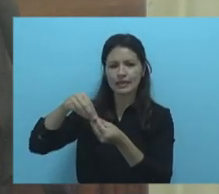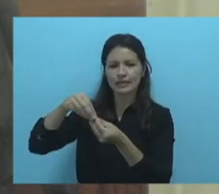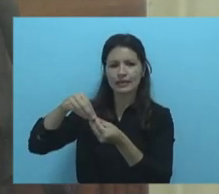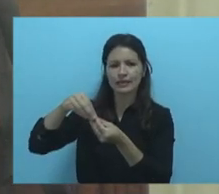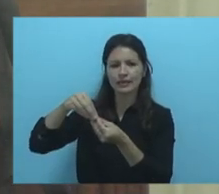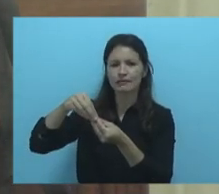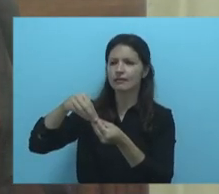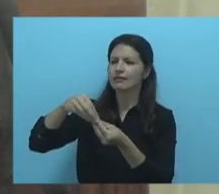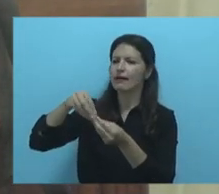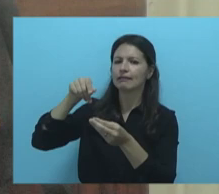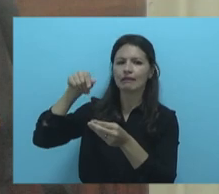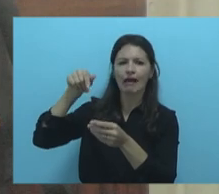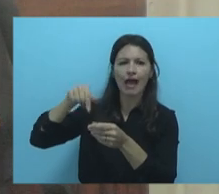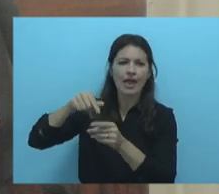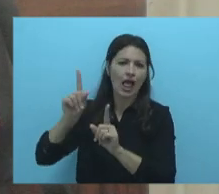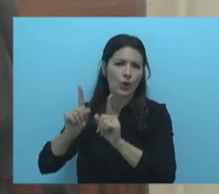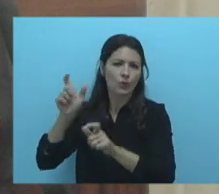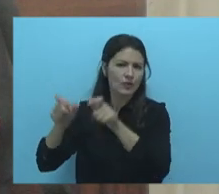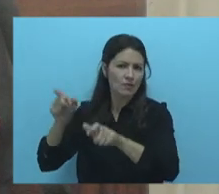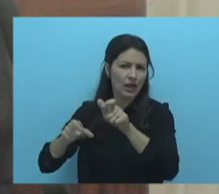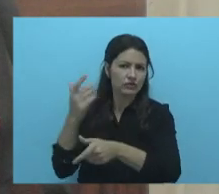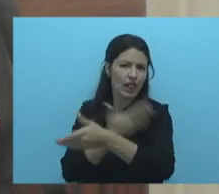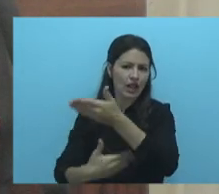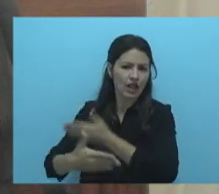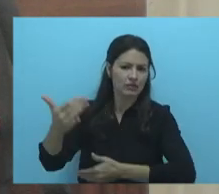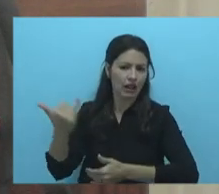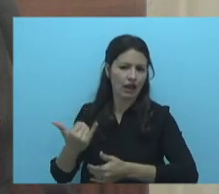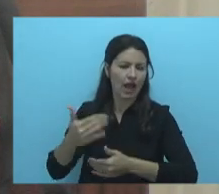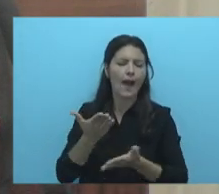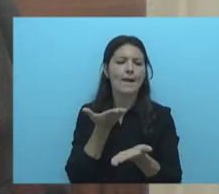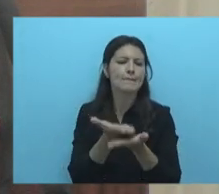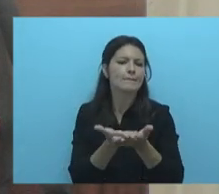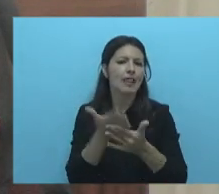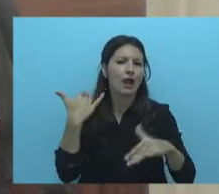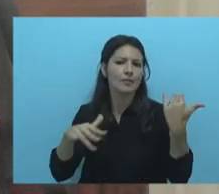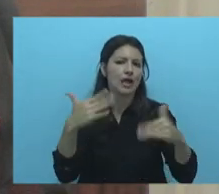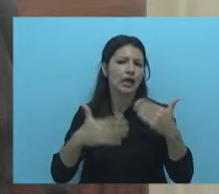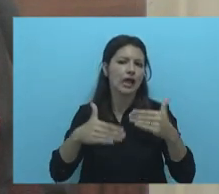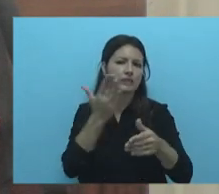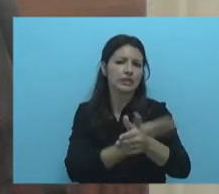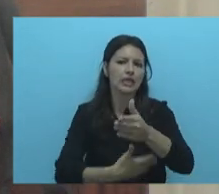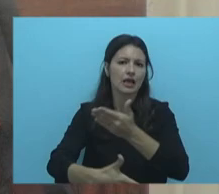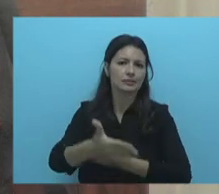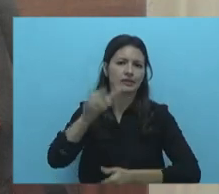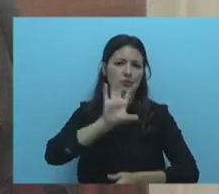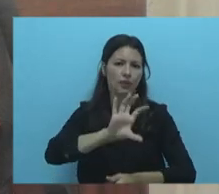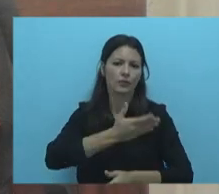discapacidad, declarando la emergencia en discapacidad en el territorio de la provincia de Santa Fe. Muchas gracias.